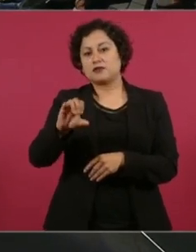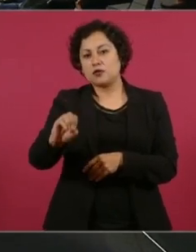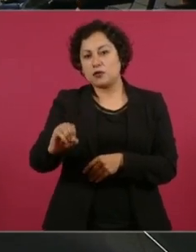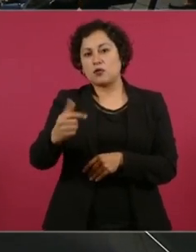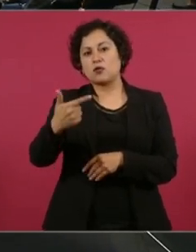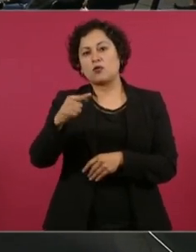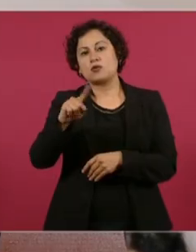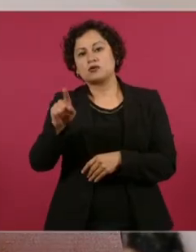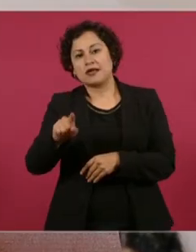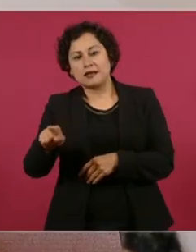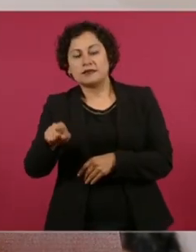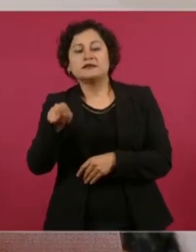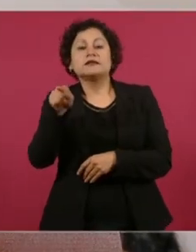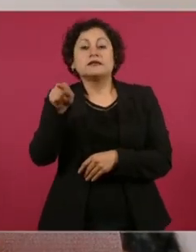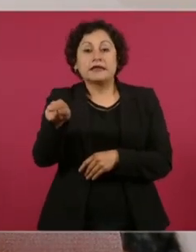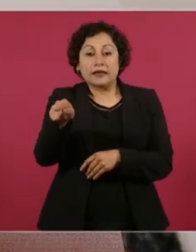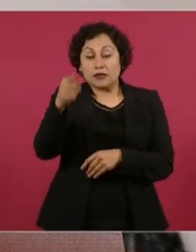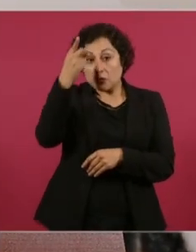le dé entrada